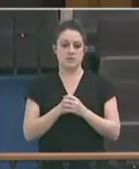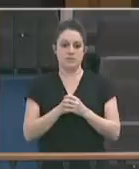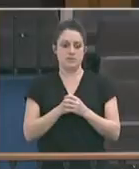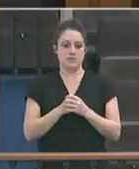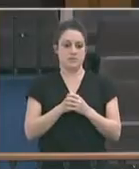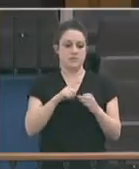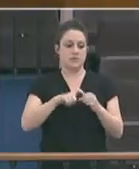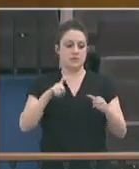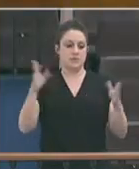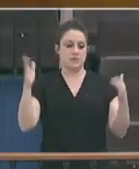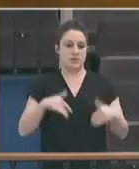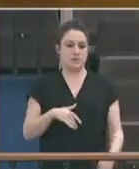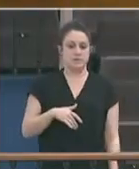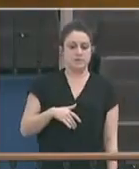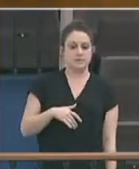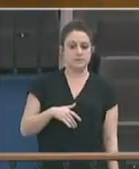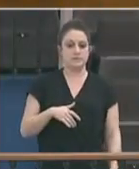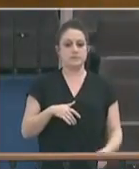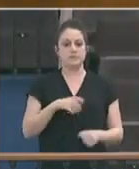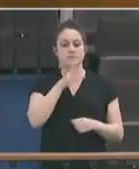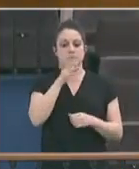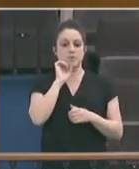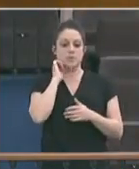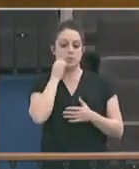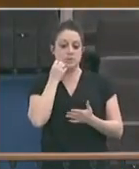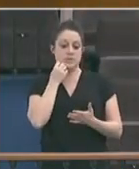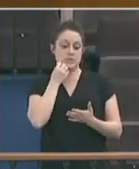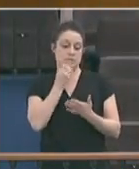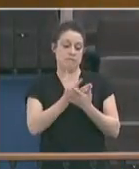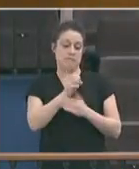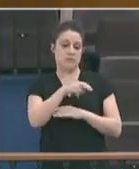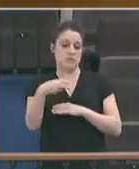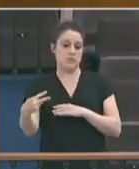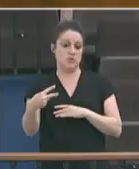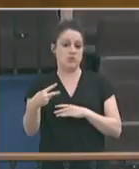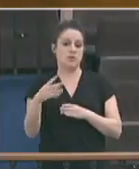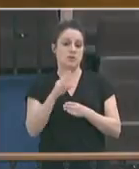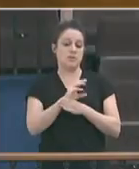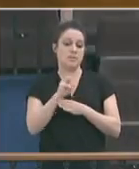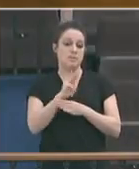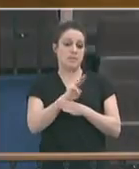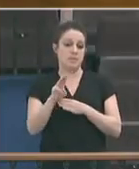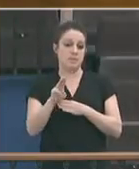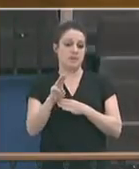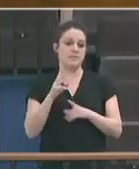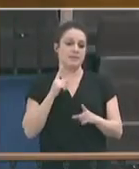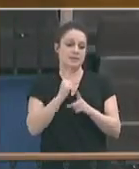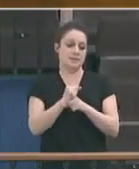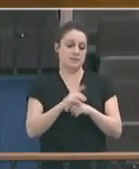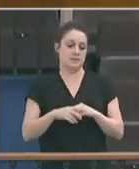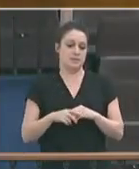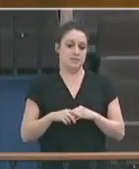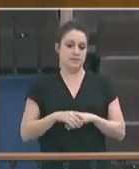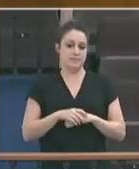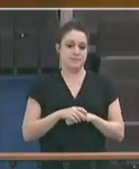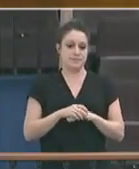No hay abstenciones. Por tanto, la propuesta de resolución del Grupo Parlamentario Popular queda rechazada por 19 votos en contra y 14 a